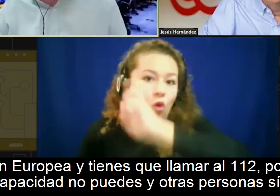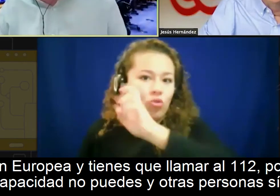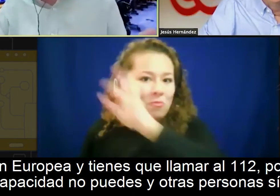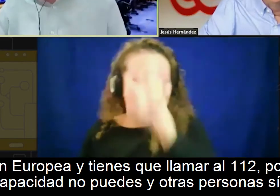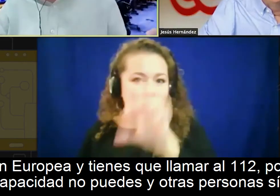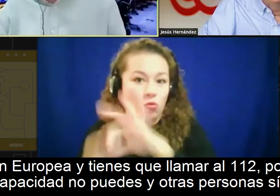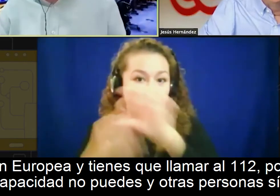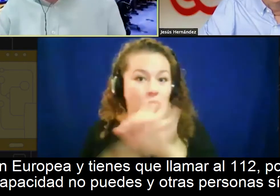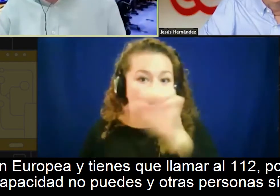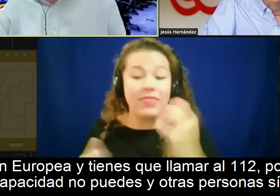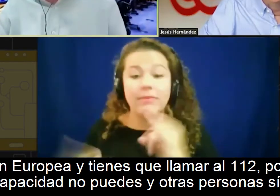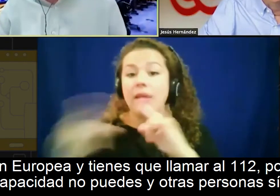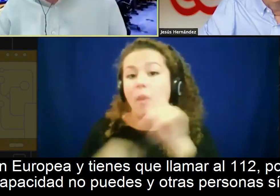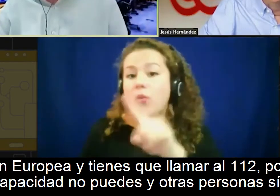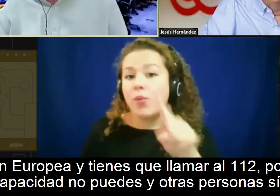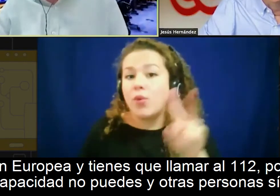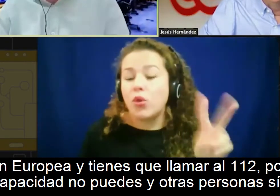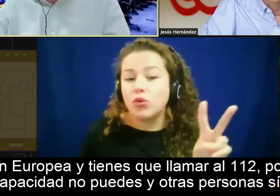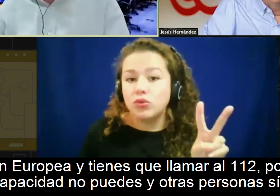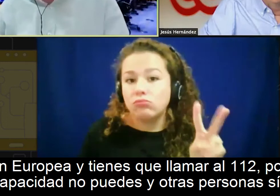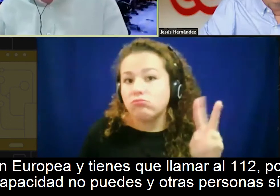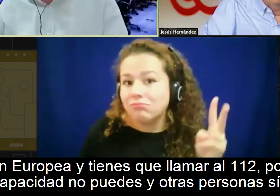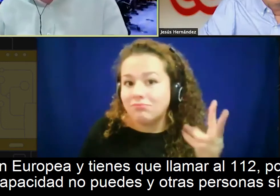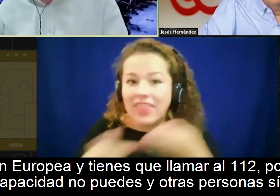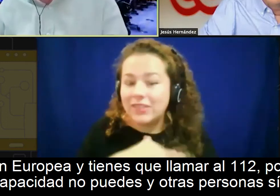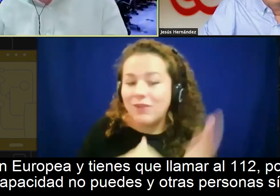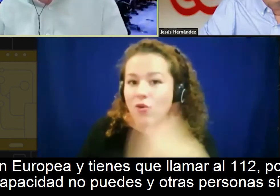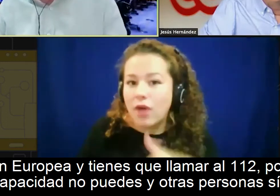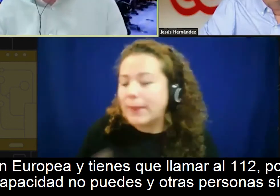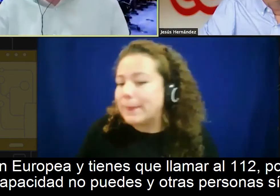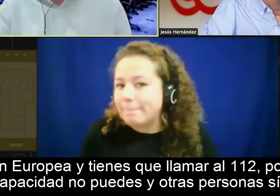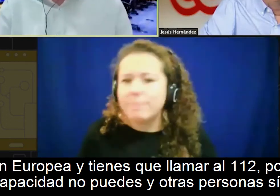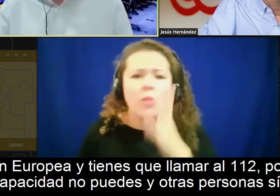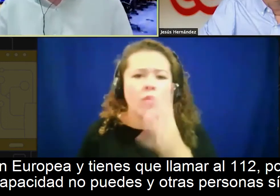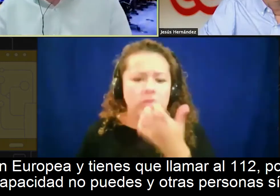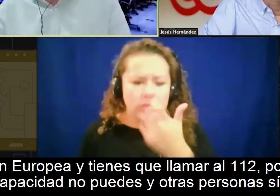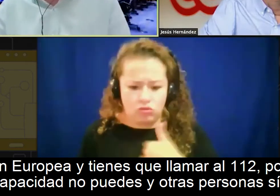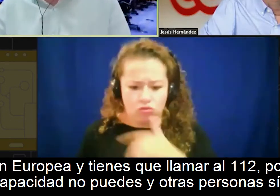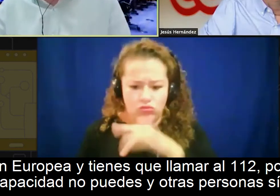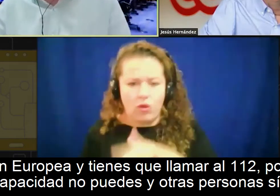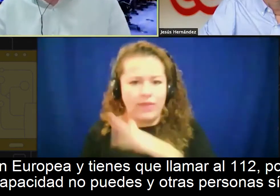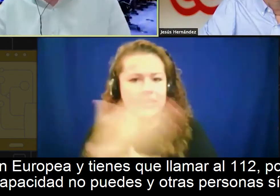al 112, ¿por qué si tienes discapacidad no puedes